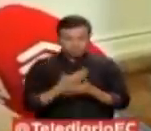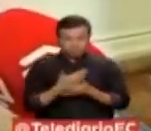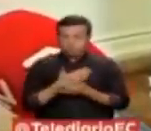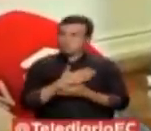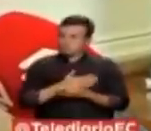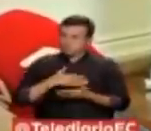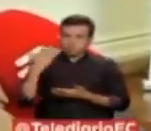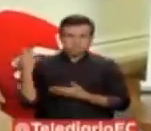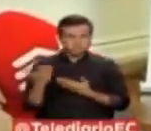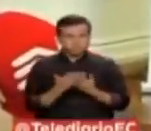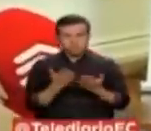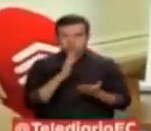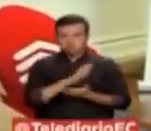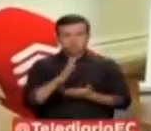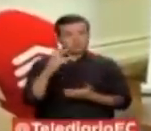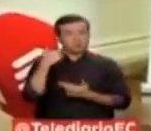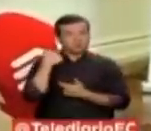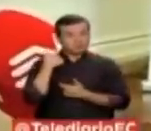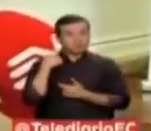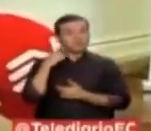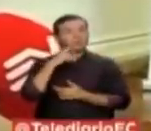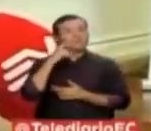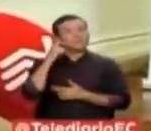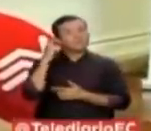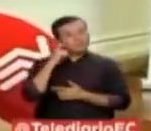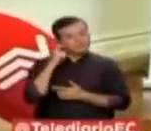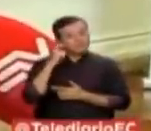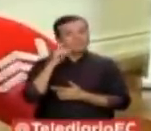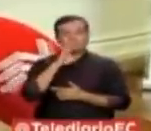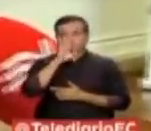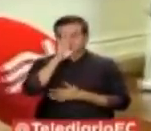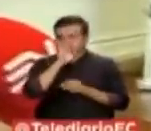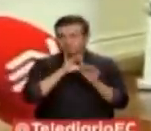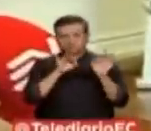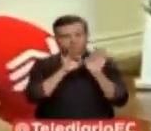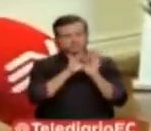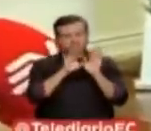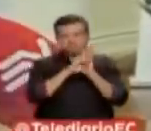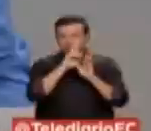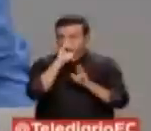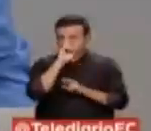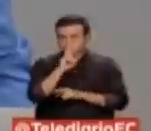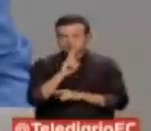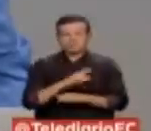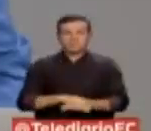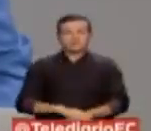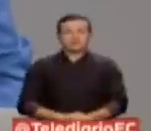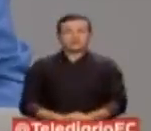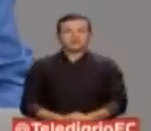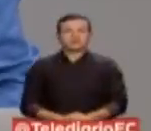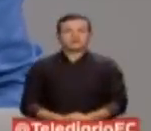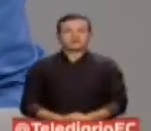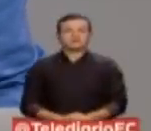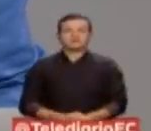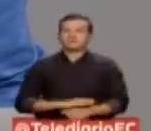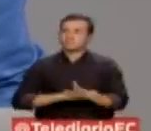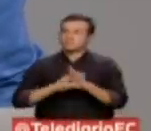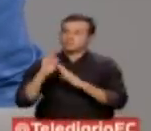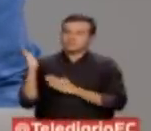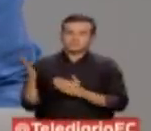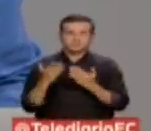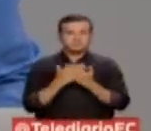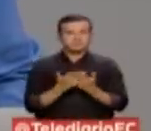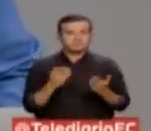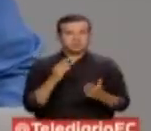tienen que hacerlo Ese es su trabajo pero tienen que hacerlo por las vías correctas nuestra invitada en esta